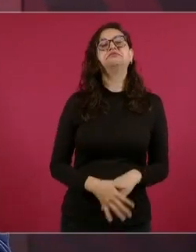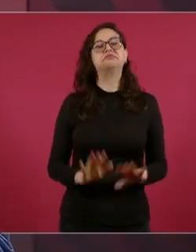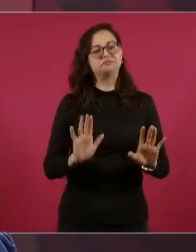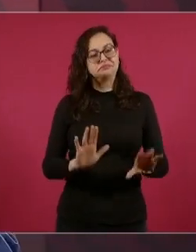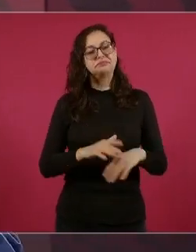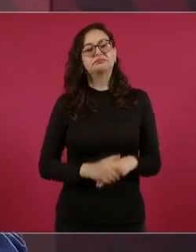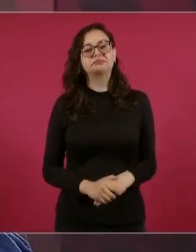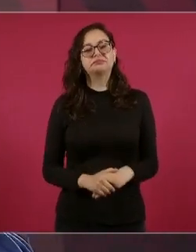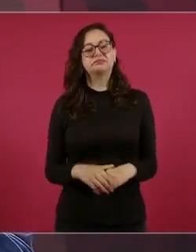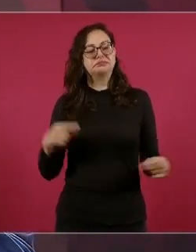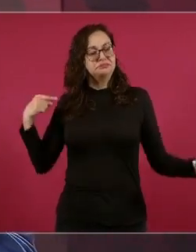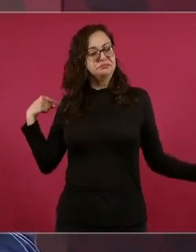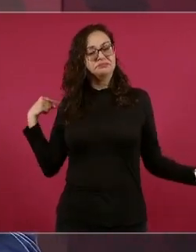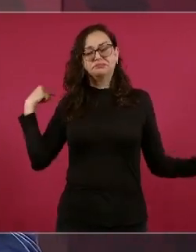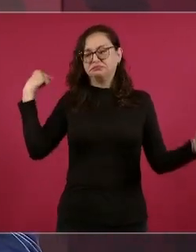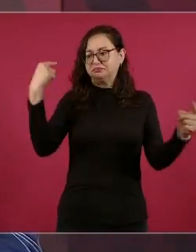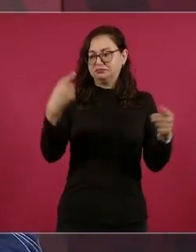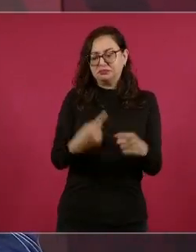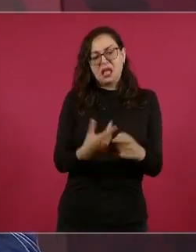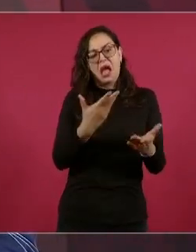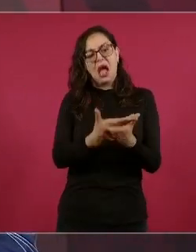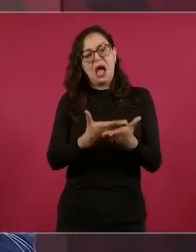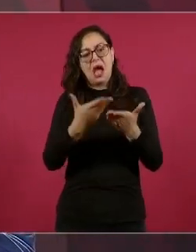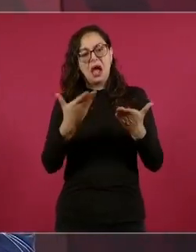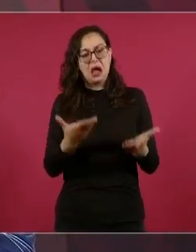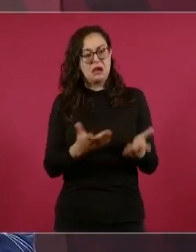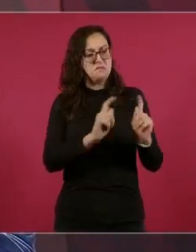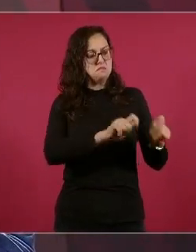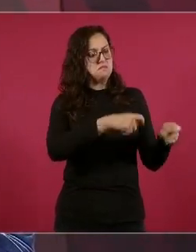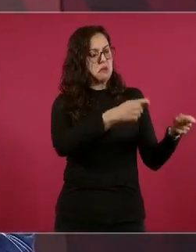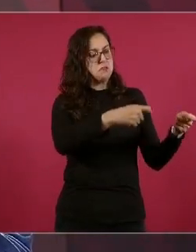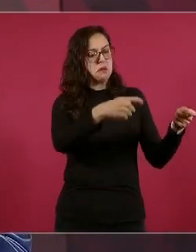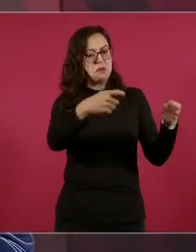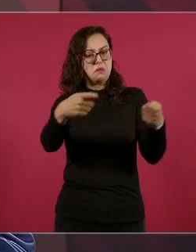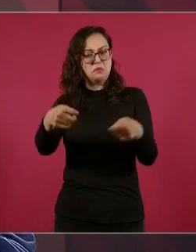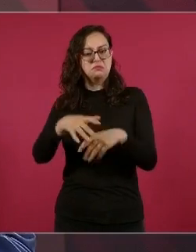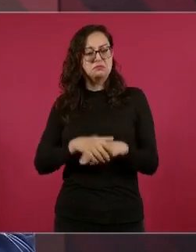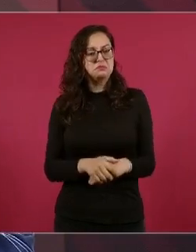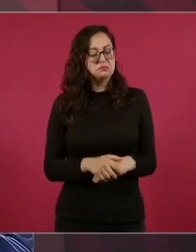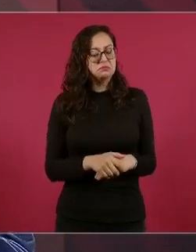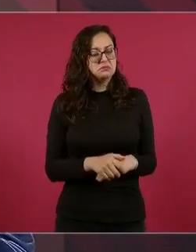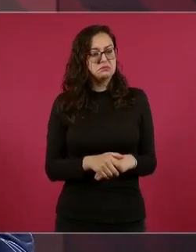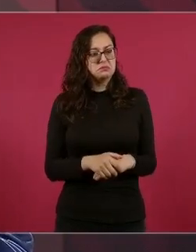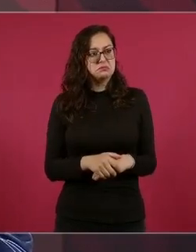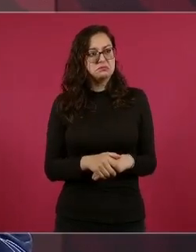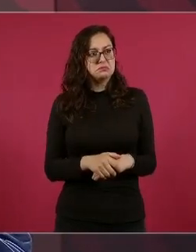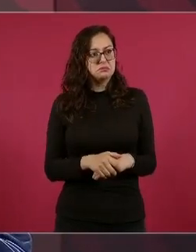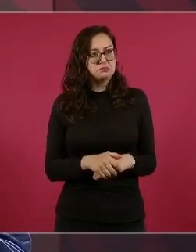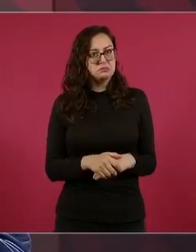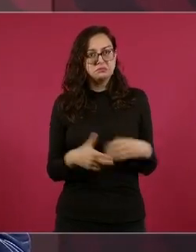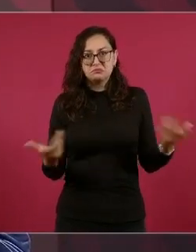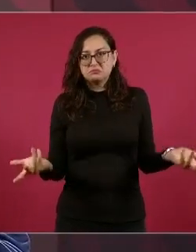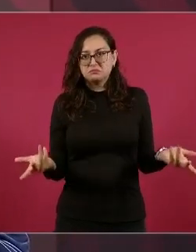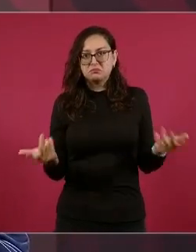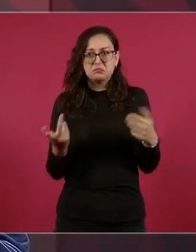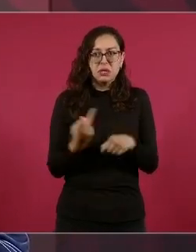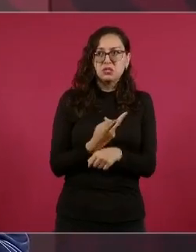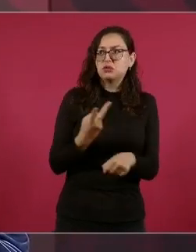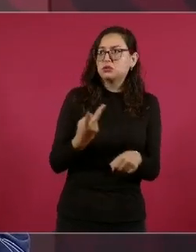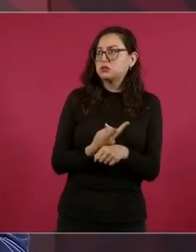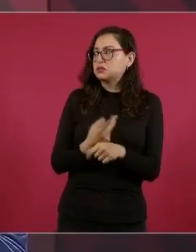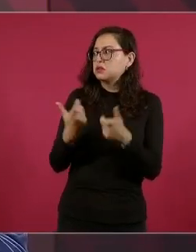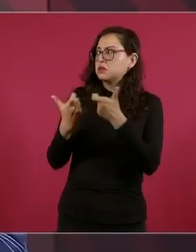los 110 contratos y no llega la inversión,